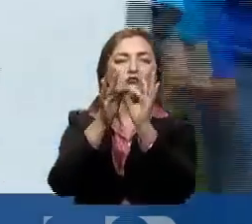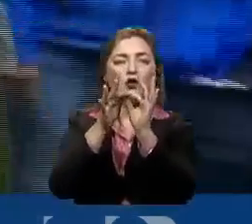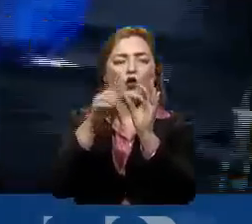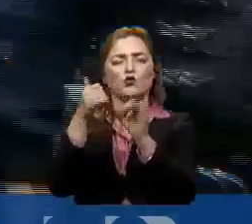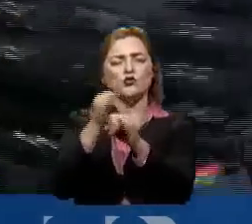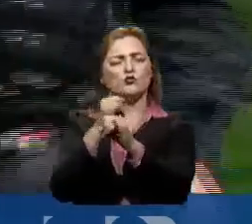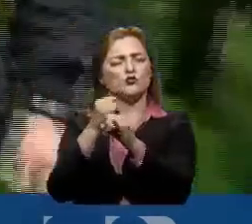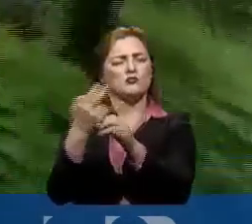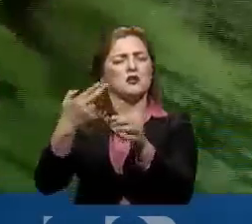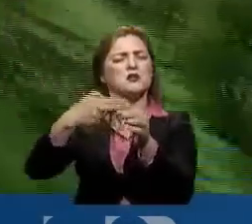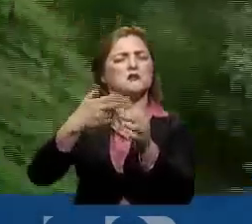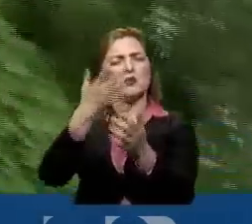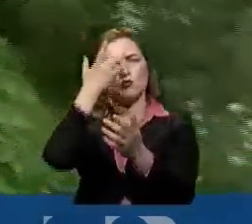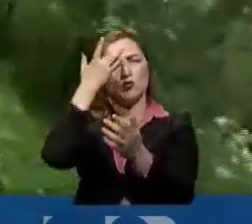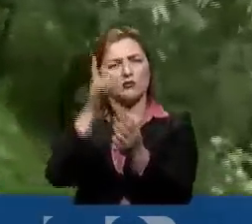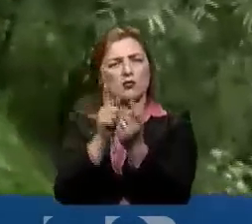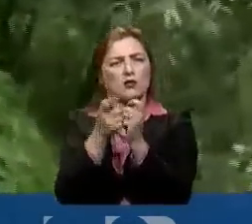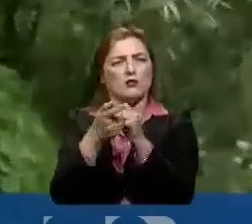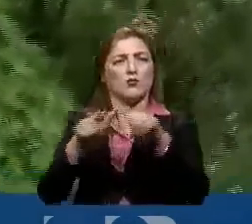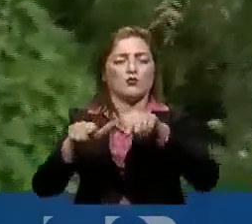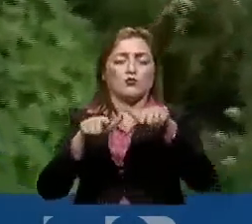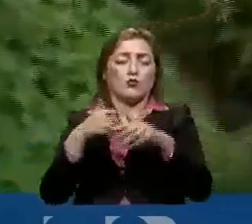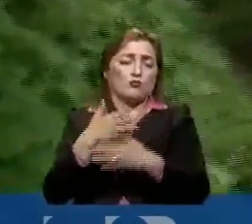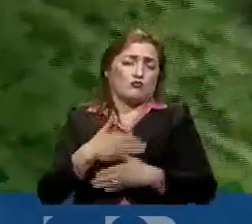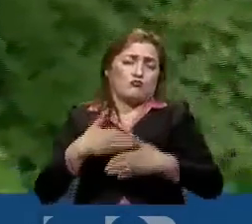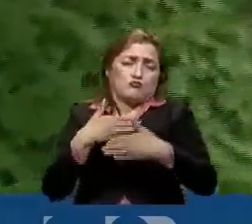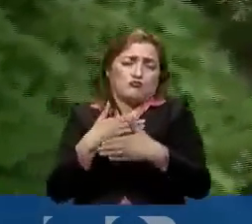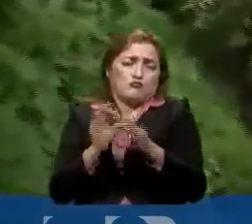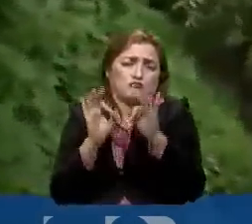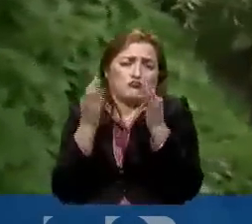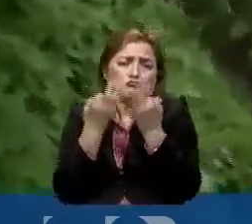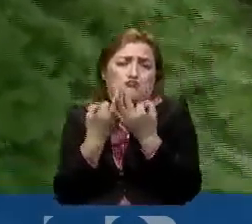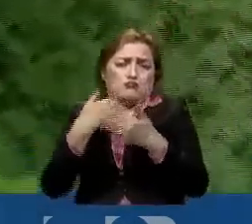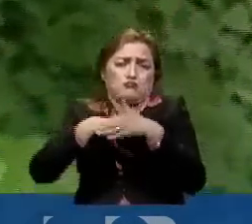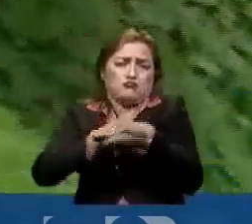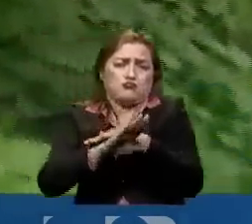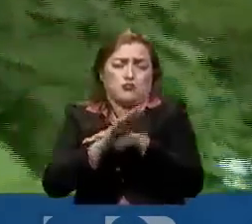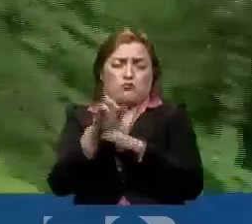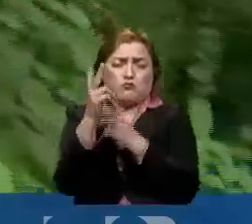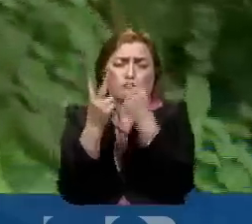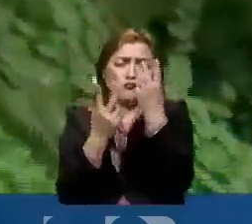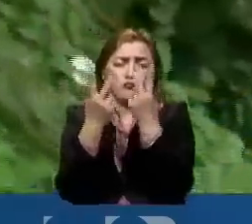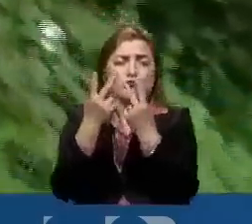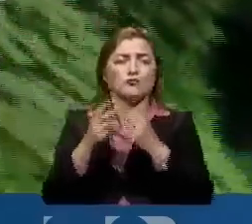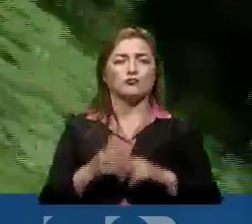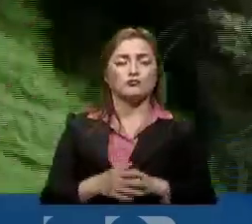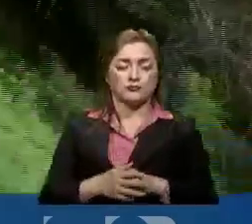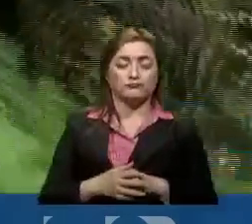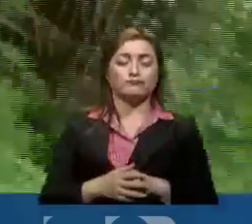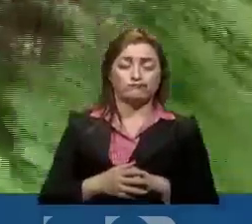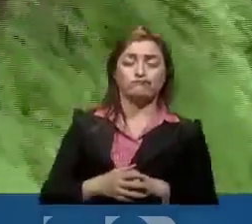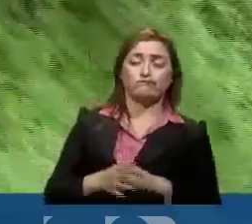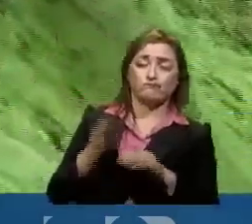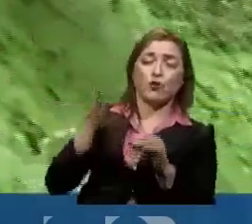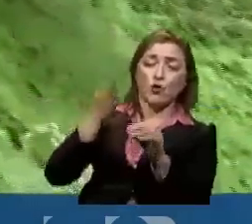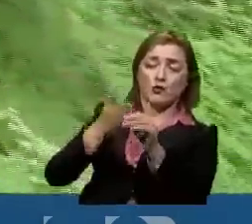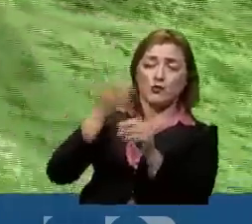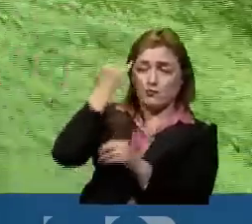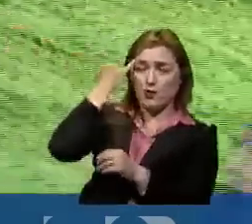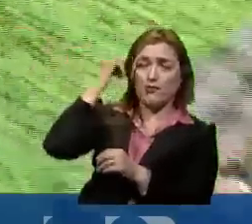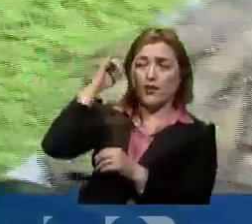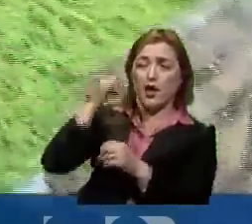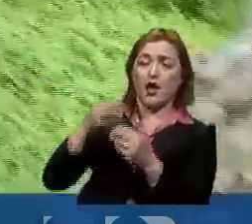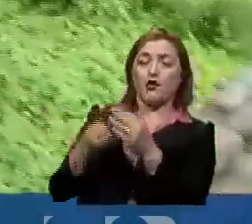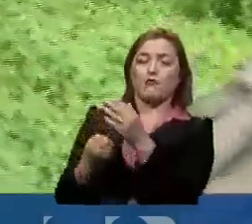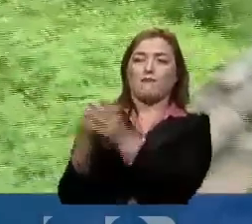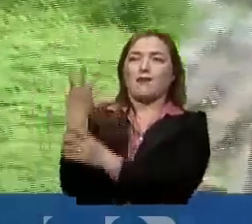instituciones y estos espacios se conviertan en espacios recreativos que la gente pueda venir a visitar? Esa sería la idea, que acá ya no sea un